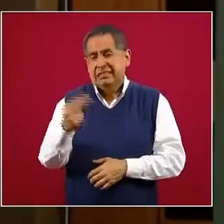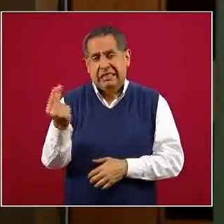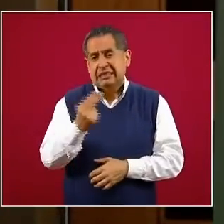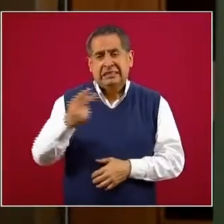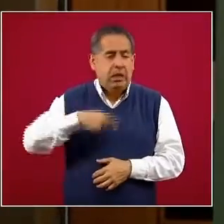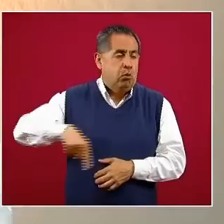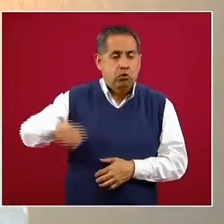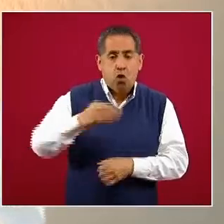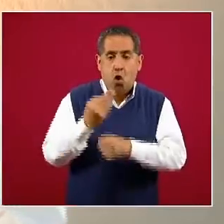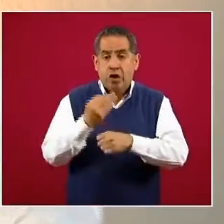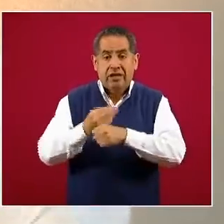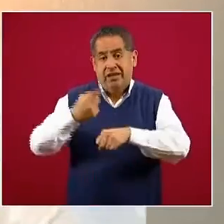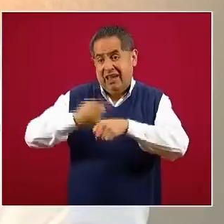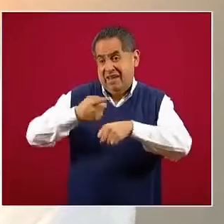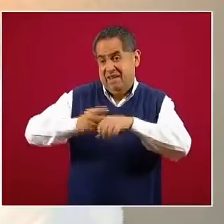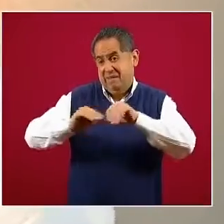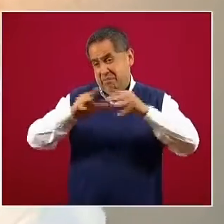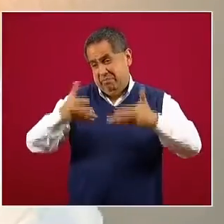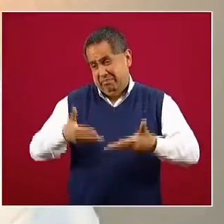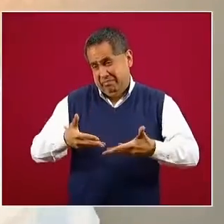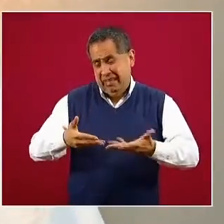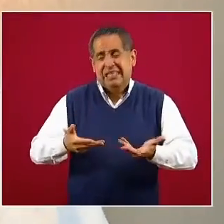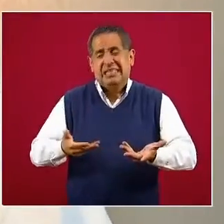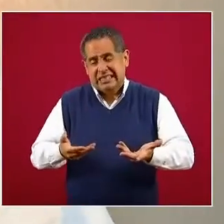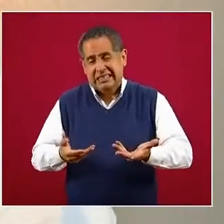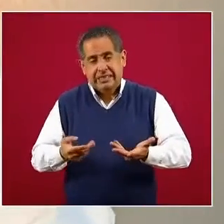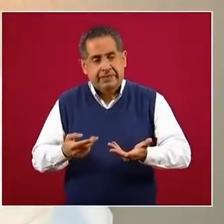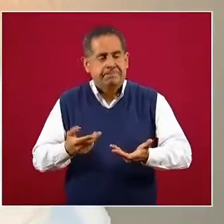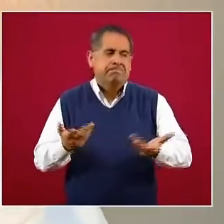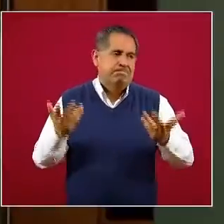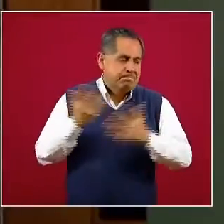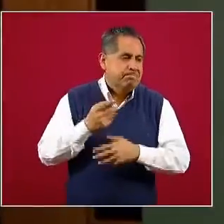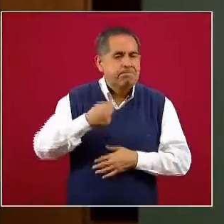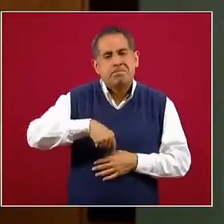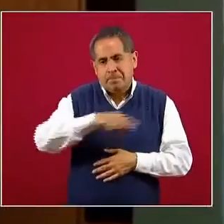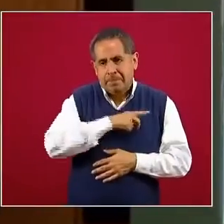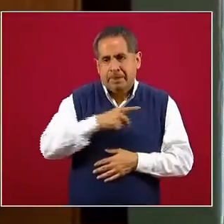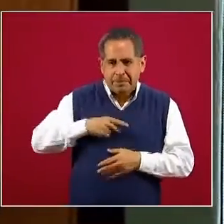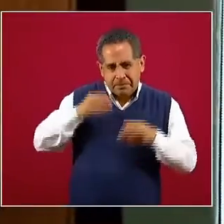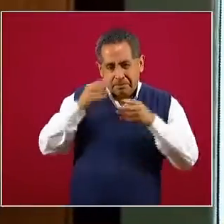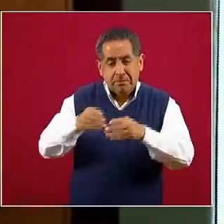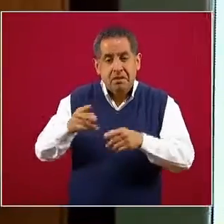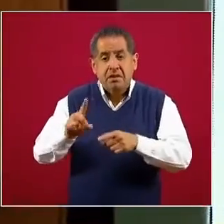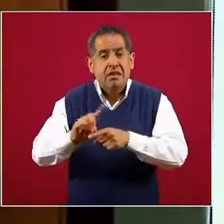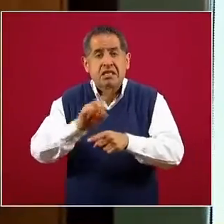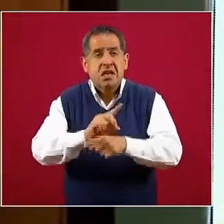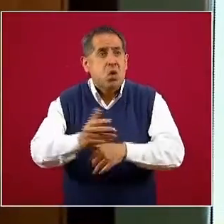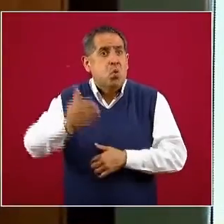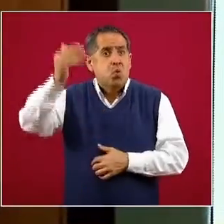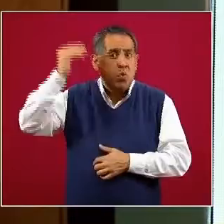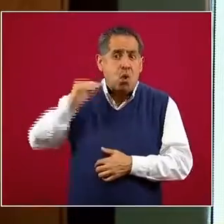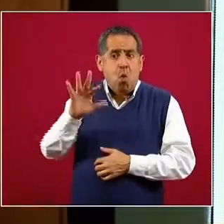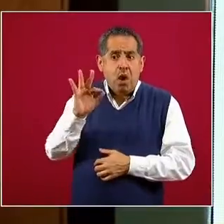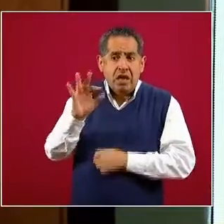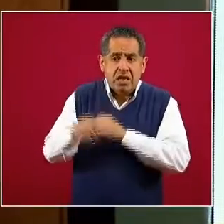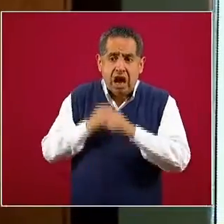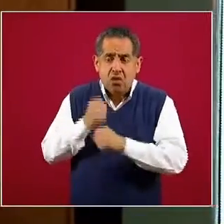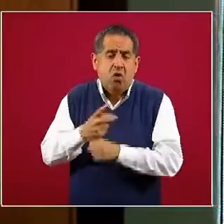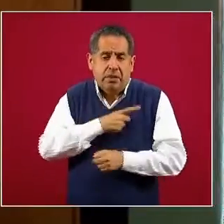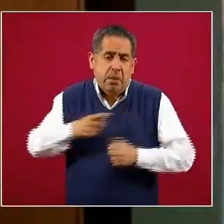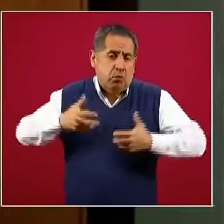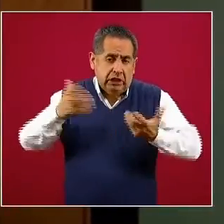reducción de la velocidad de ascenso. Esperamos que se mantenga en las siguientes semanas. Hemos dicho una y otra vez, esto no está garantizado